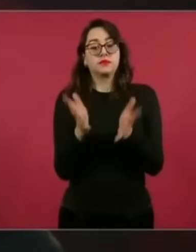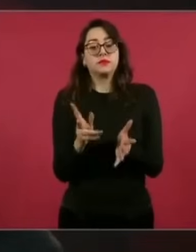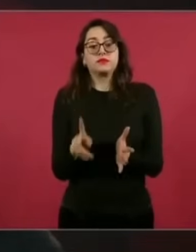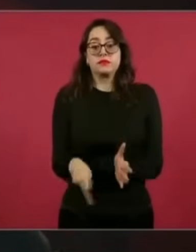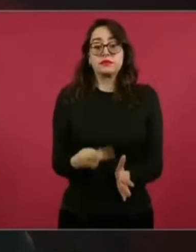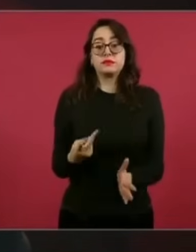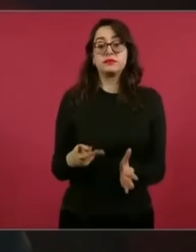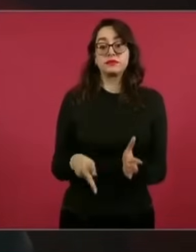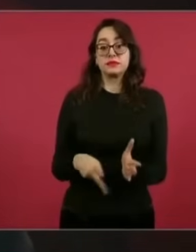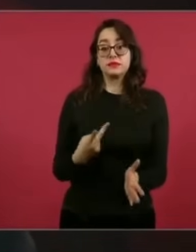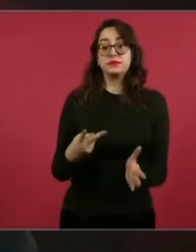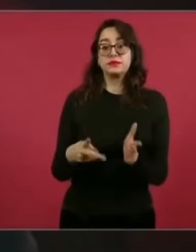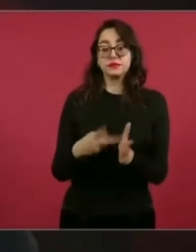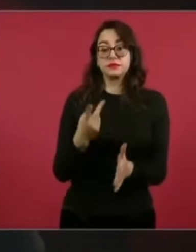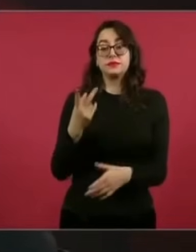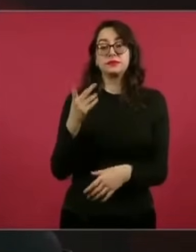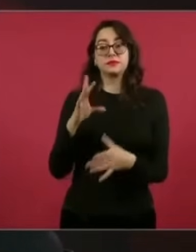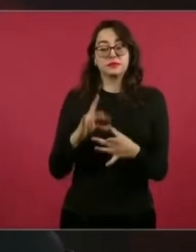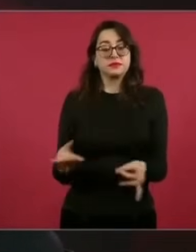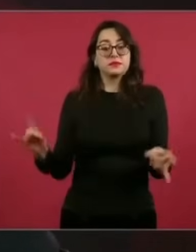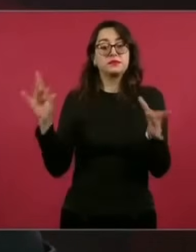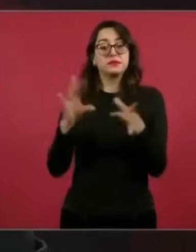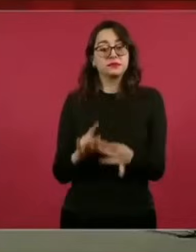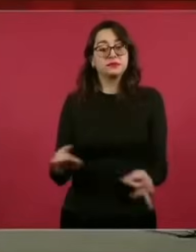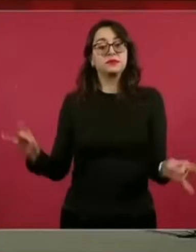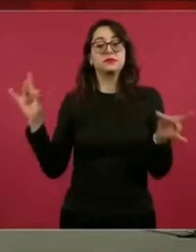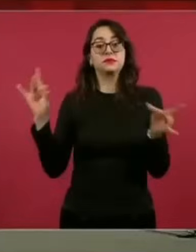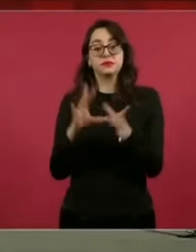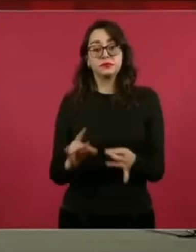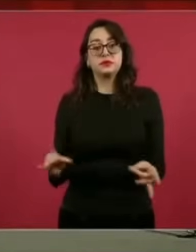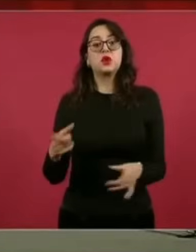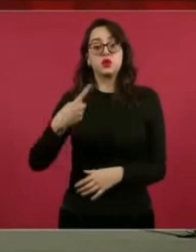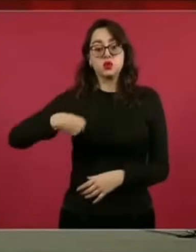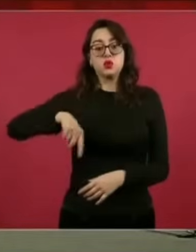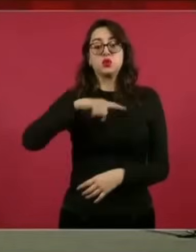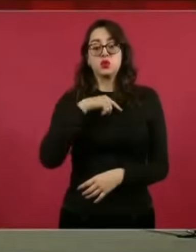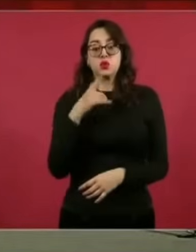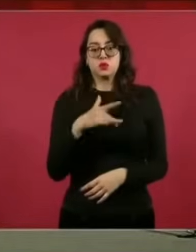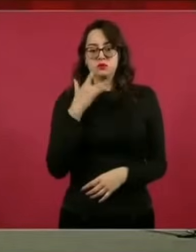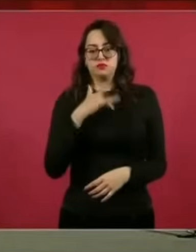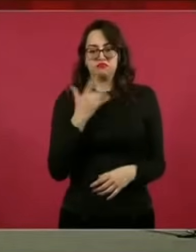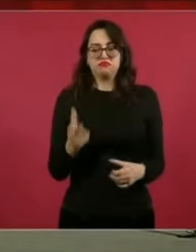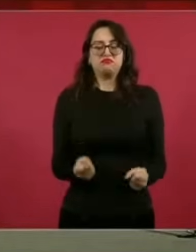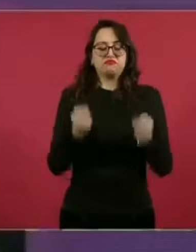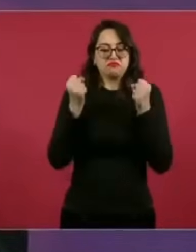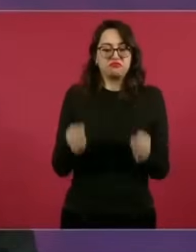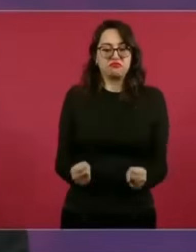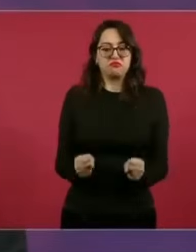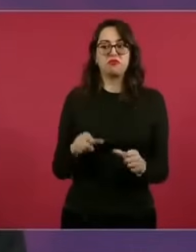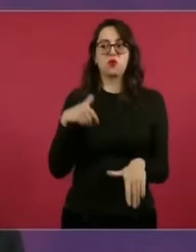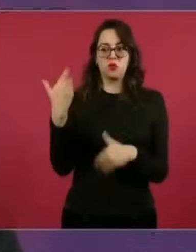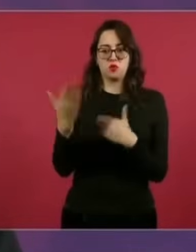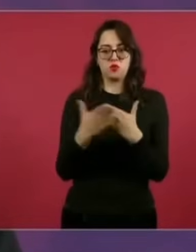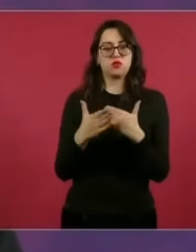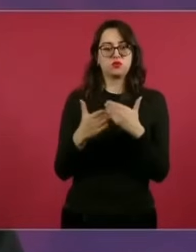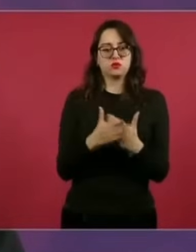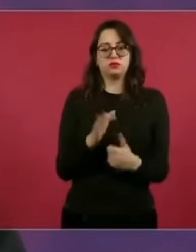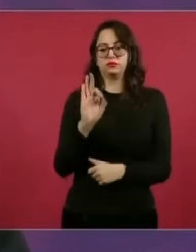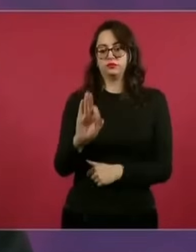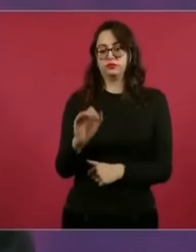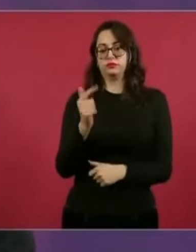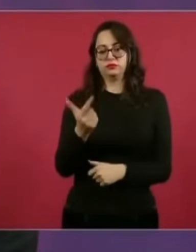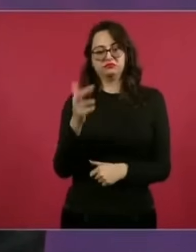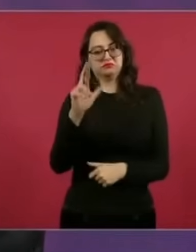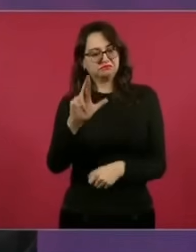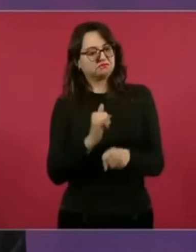de esta base de datos. Estamos seguros que la Fiscalía General de la República, en atención a lo que ha señalado la